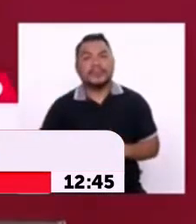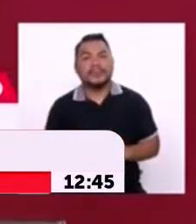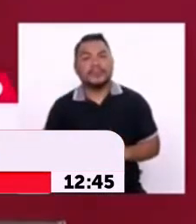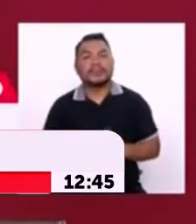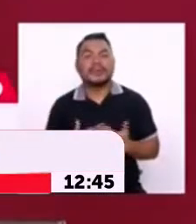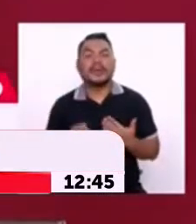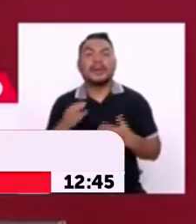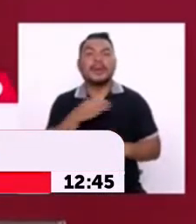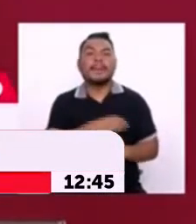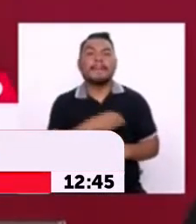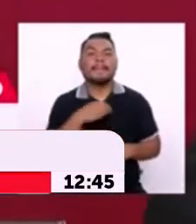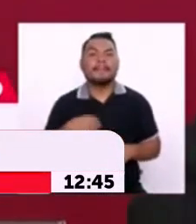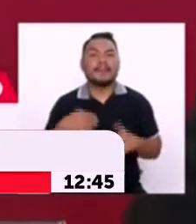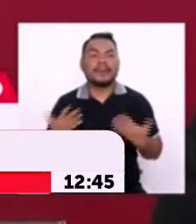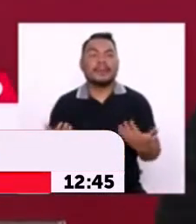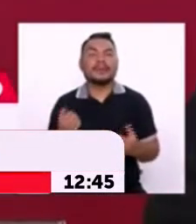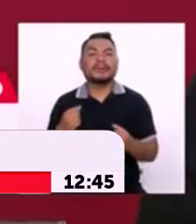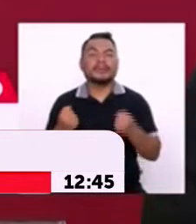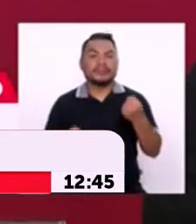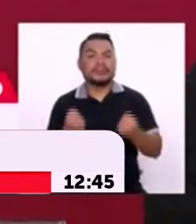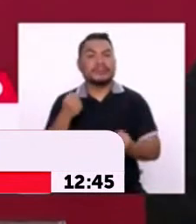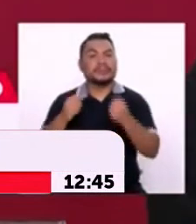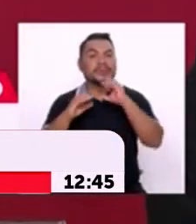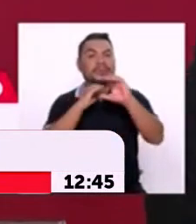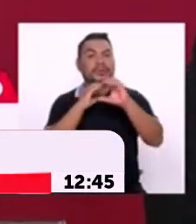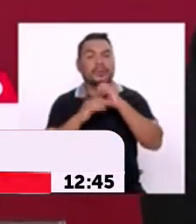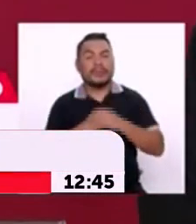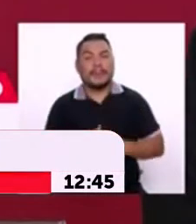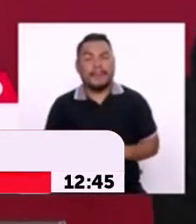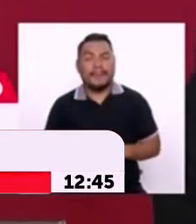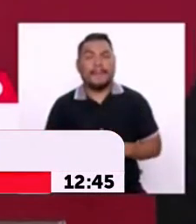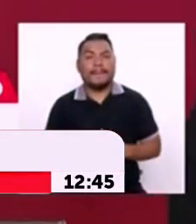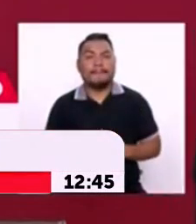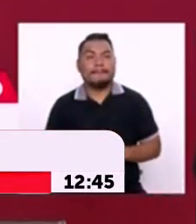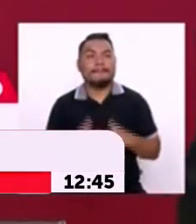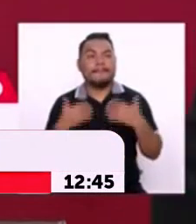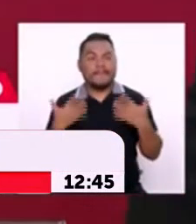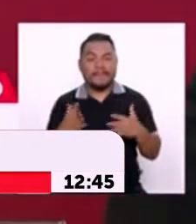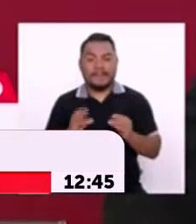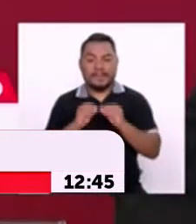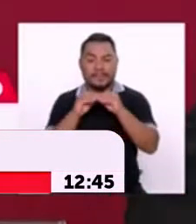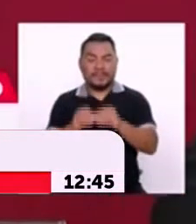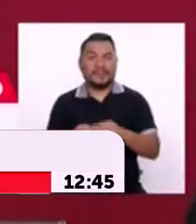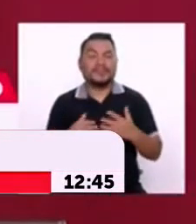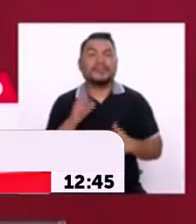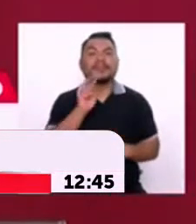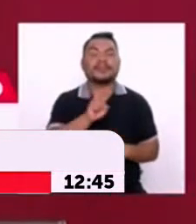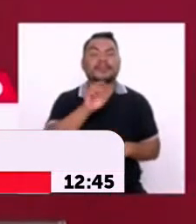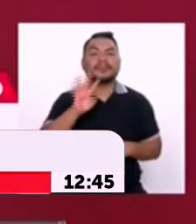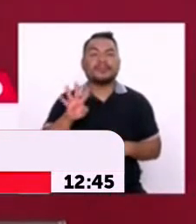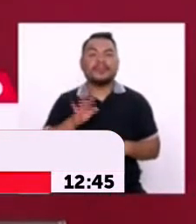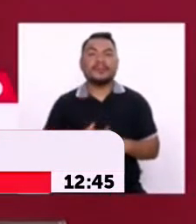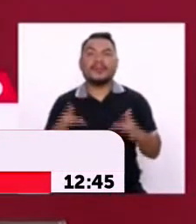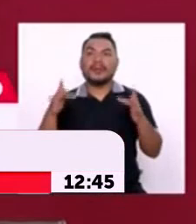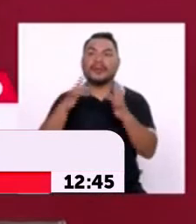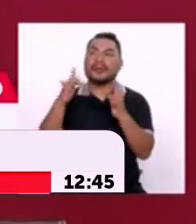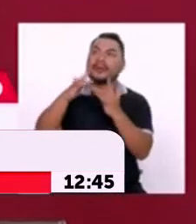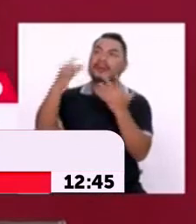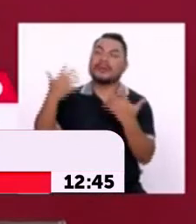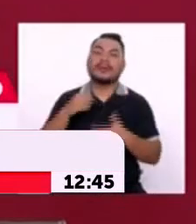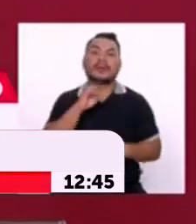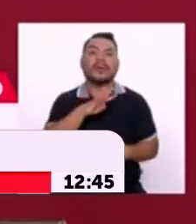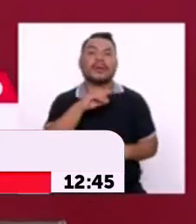nacional. Ministerio de Transportes y Comunicaciones. Se instalaron 24